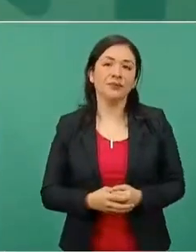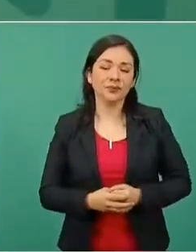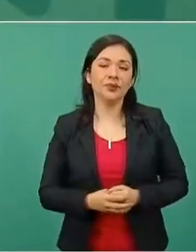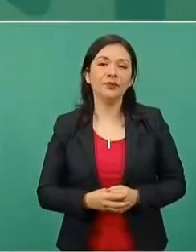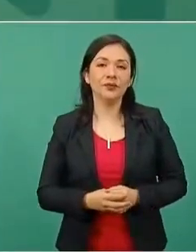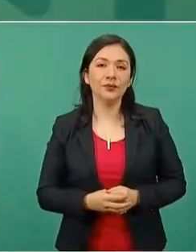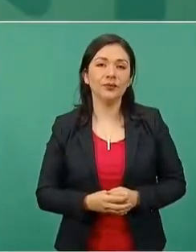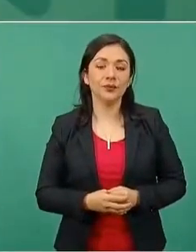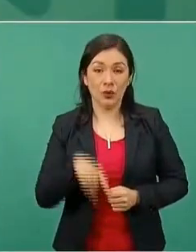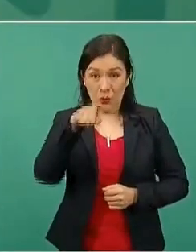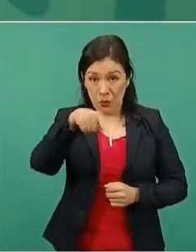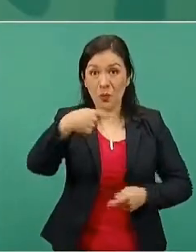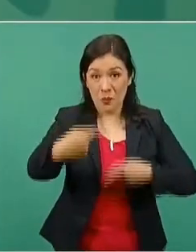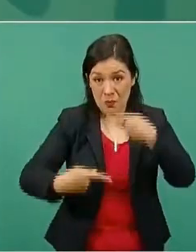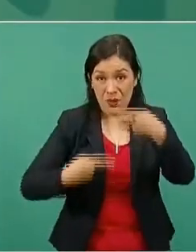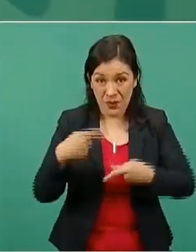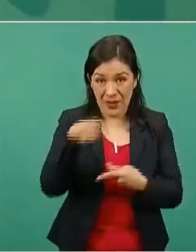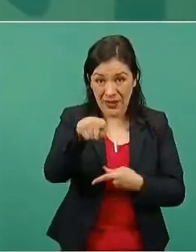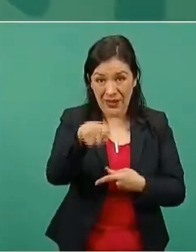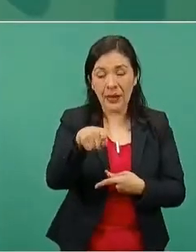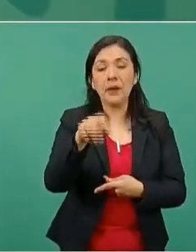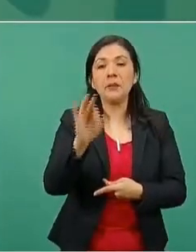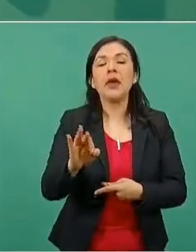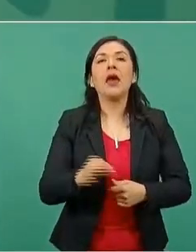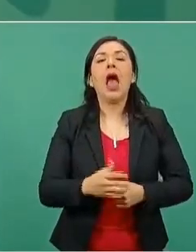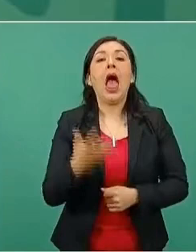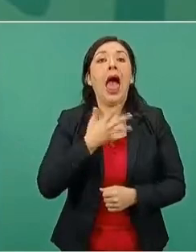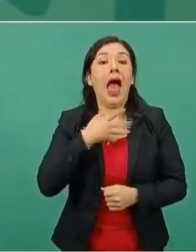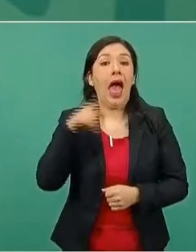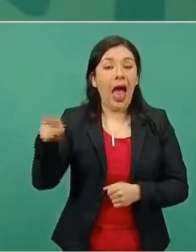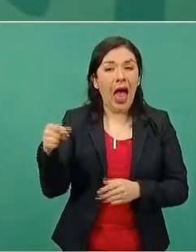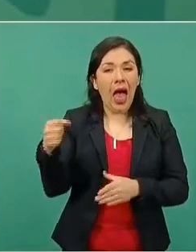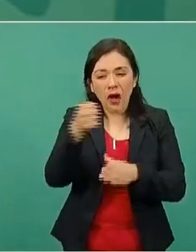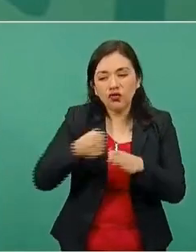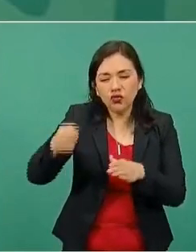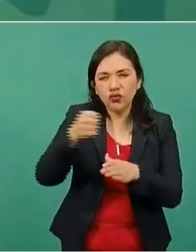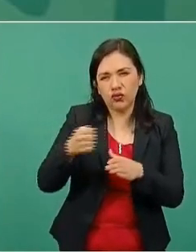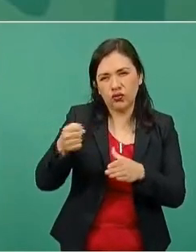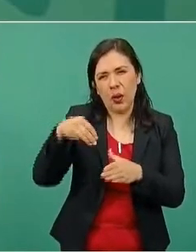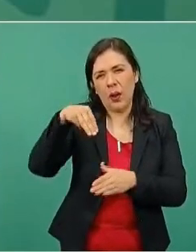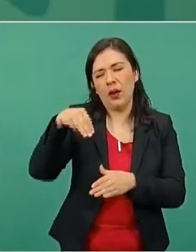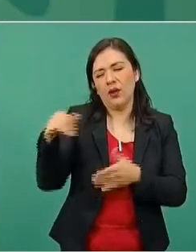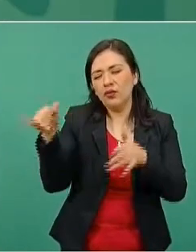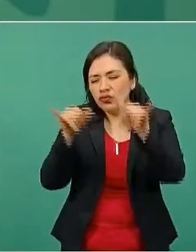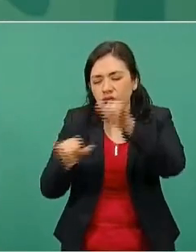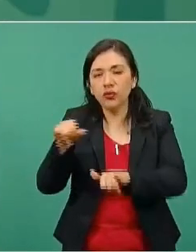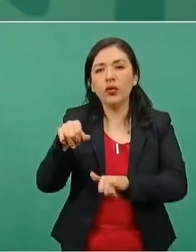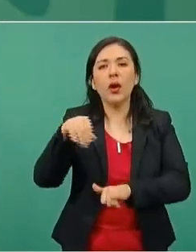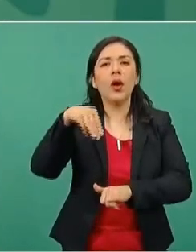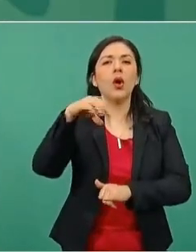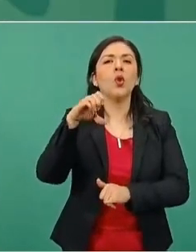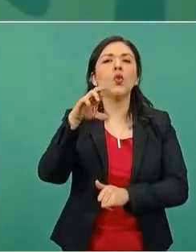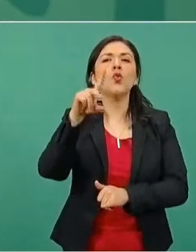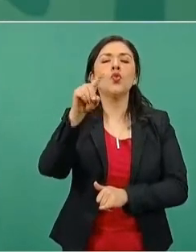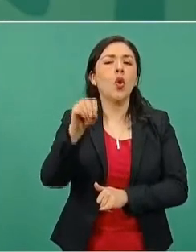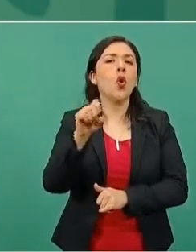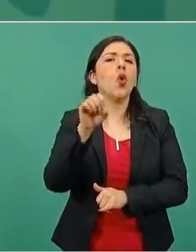tener, por tu pregunta, la mezcla de crudo que requiere.